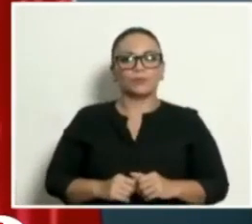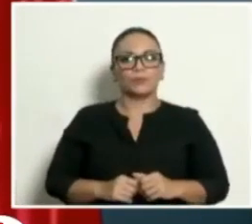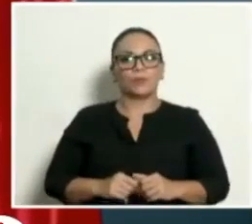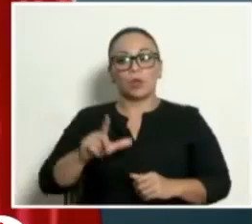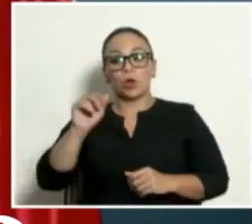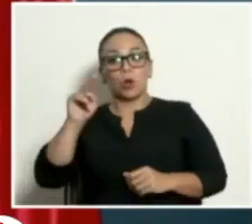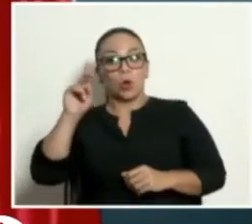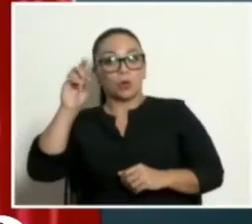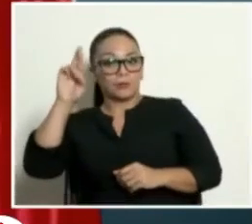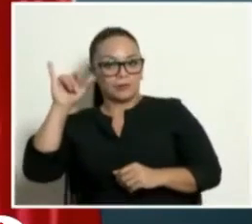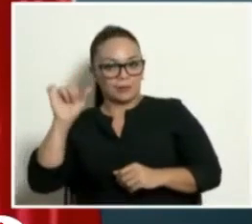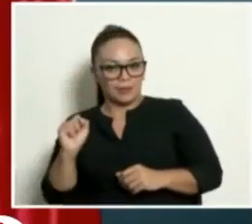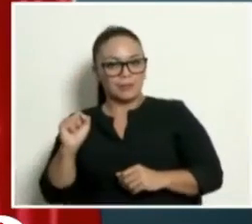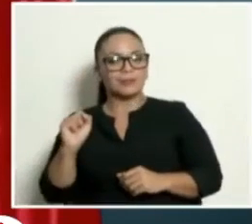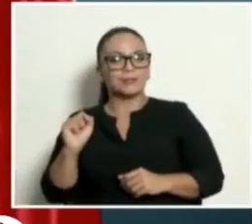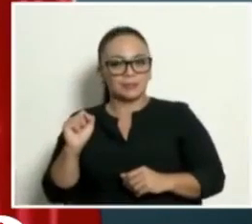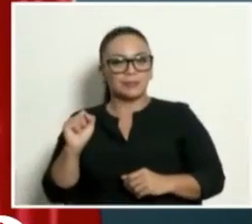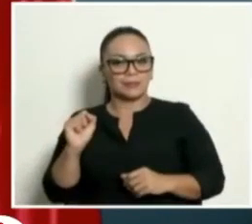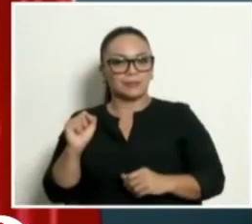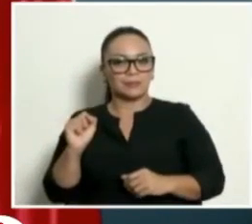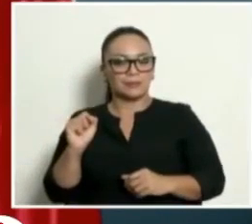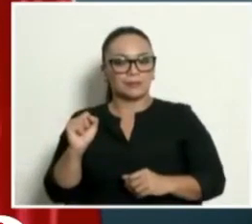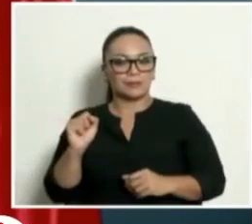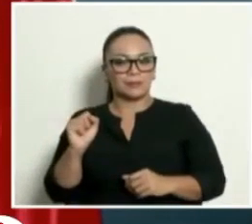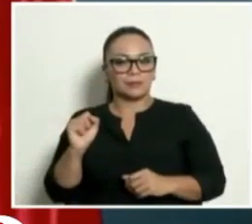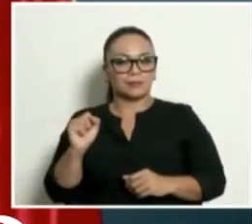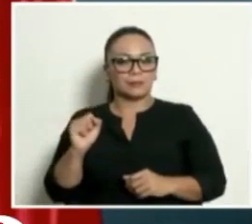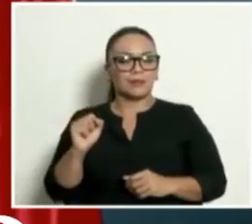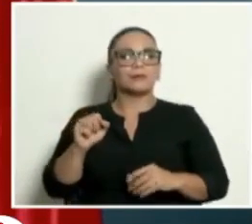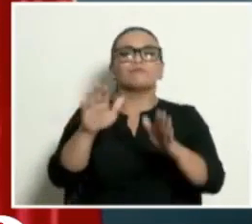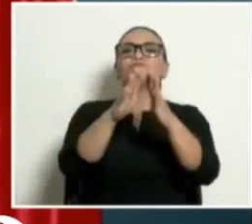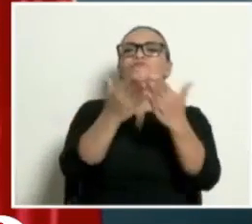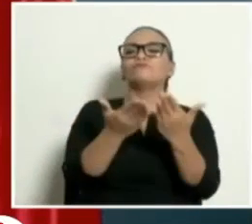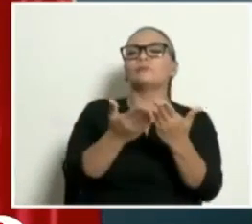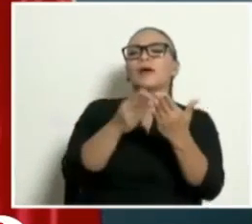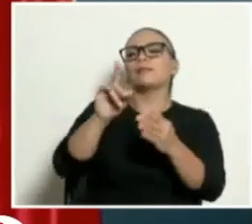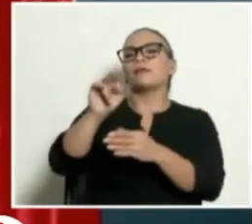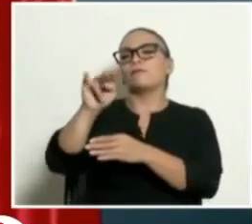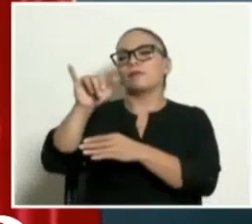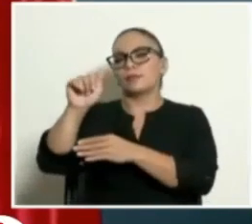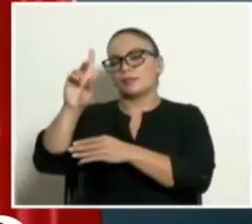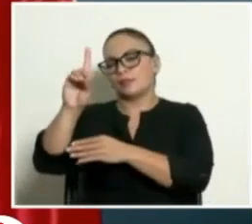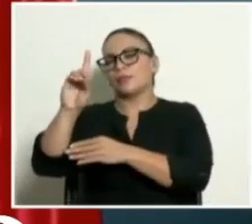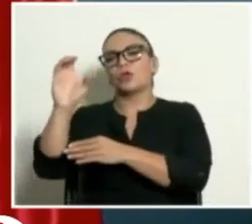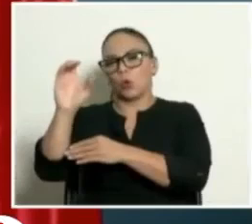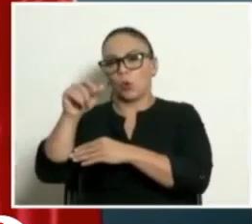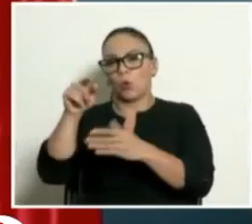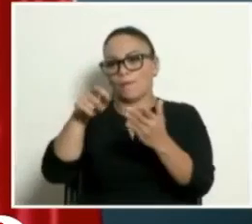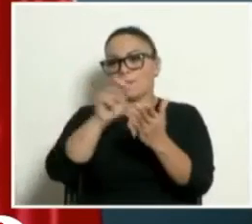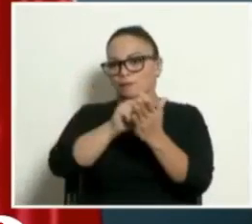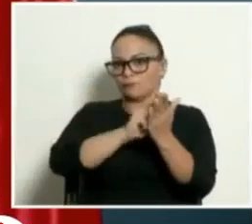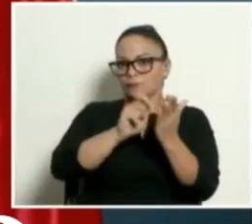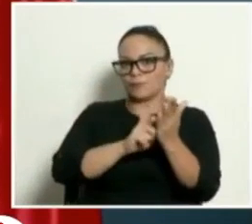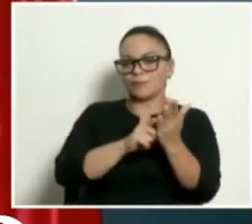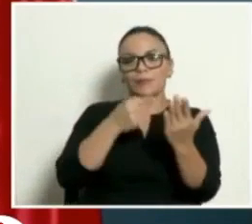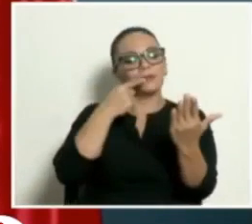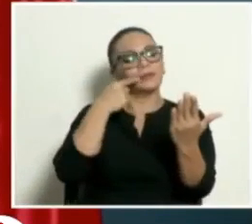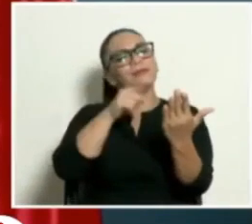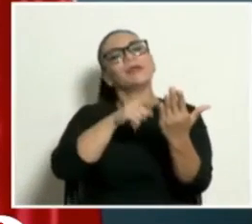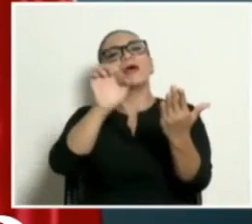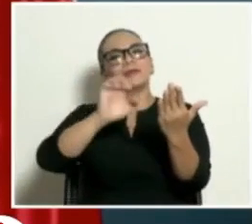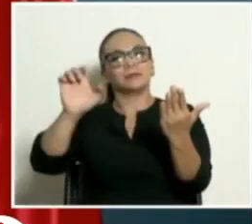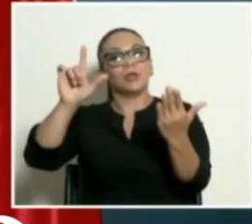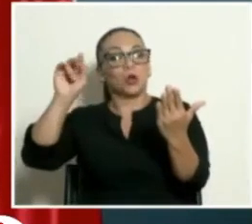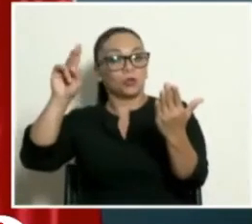Londres de la novela David Copperfield, ¿verdad? Donde el este de Londres, donde la gente